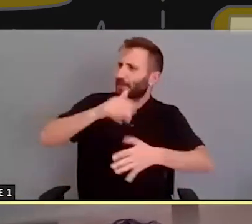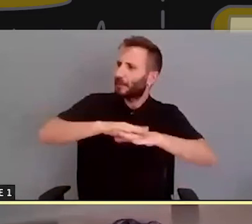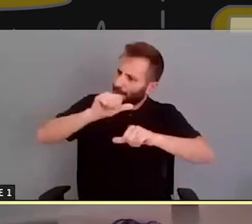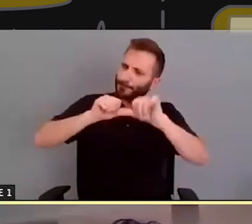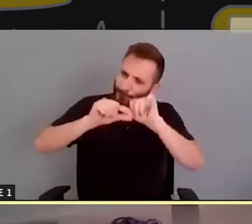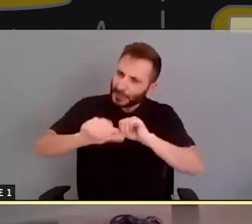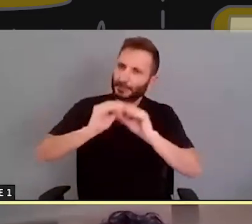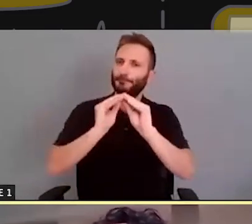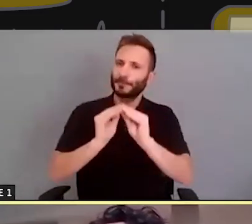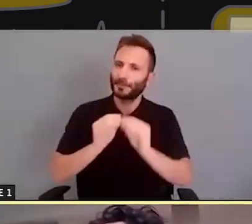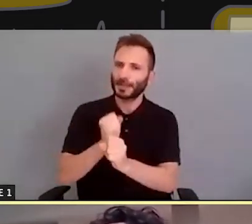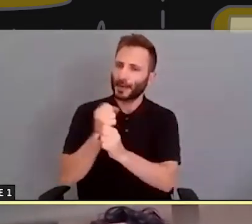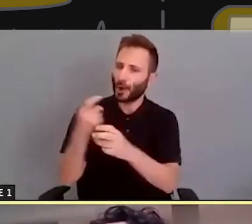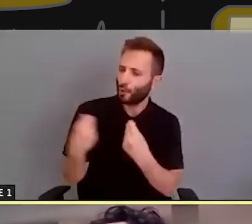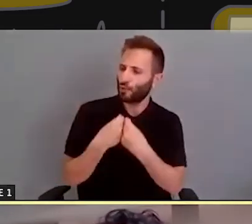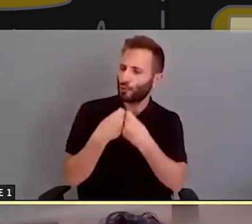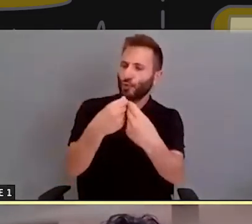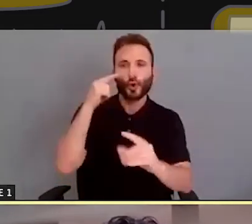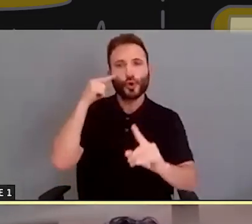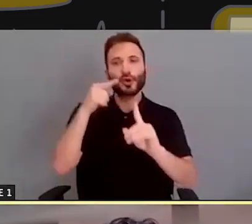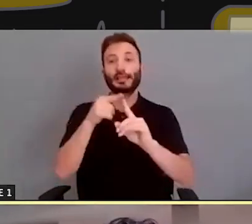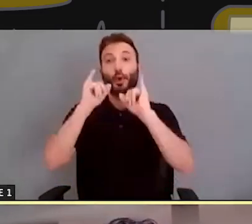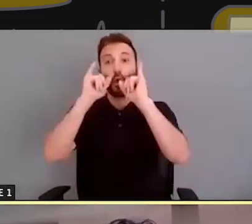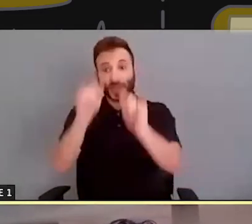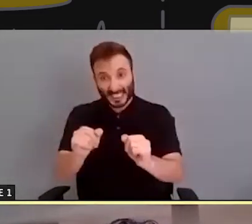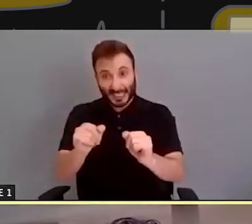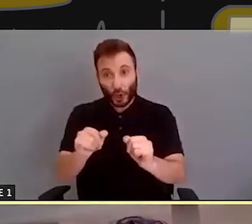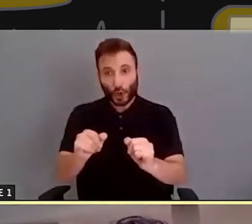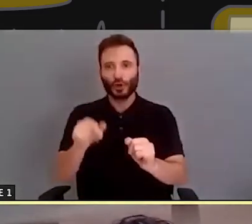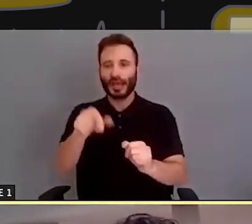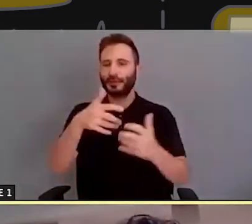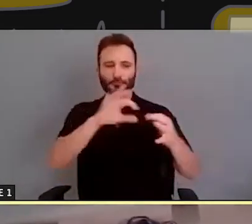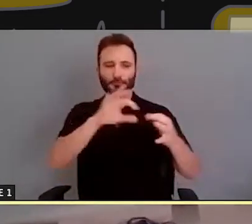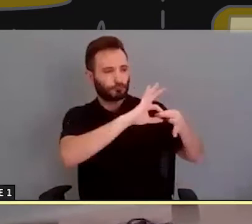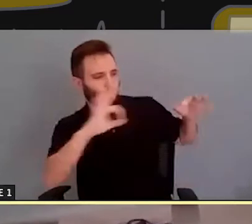elementos para que, digamos, que el destino en sí, en conjunto, funcione.